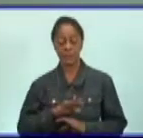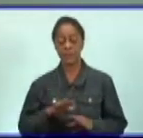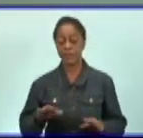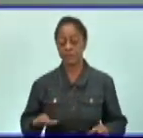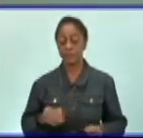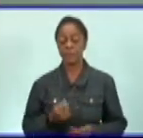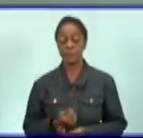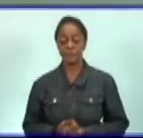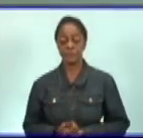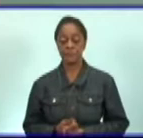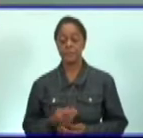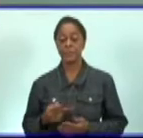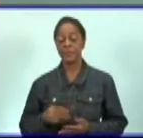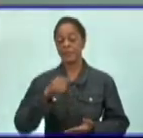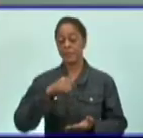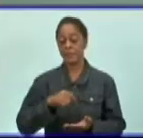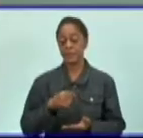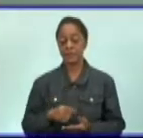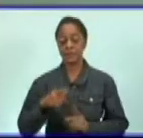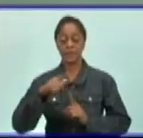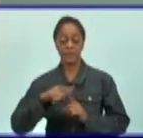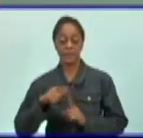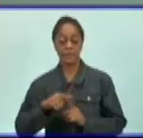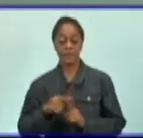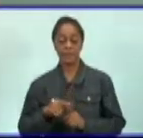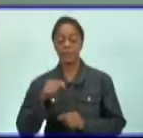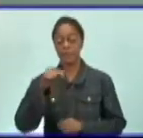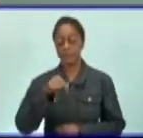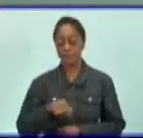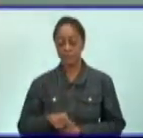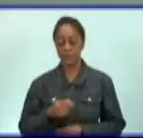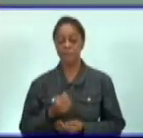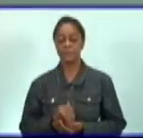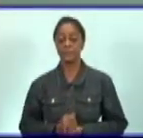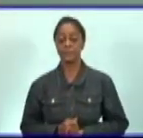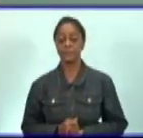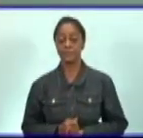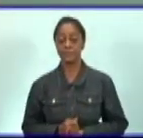para escribir el tema que nos compete en el día de hoy.